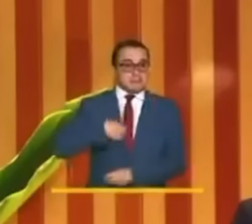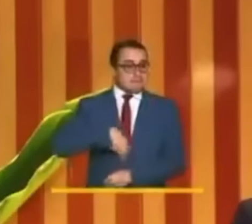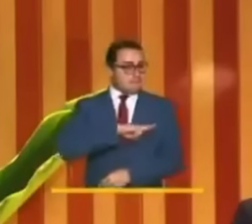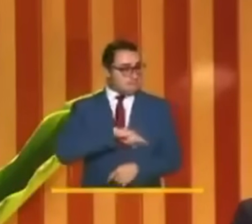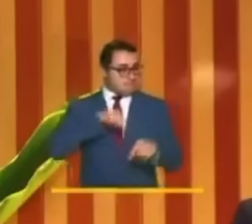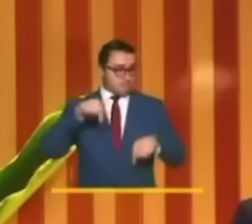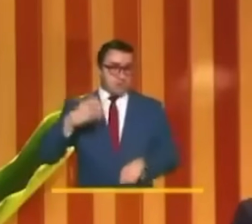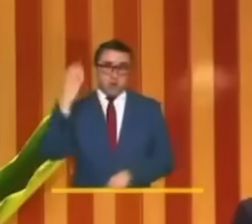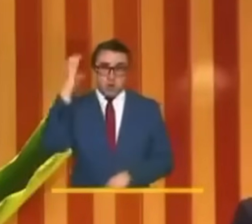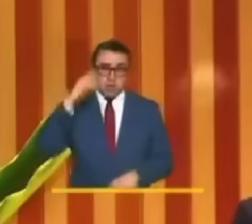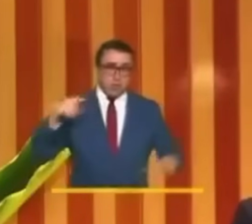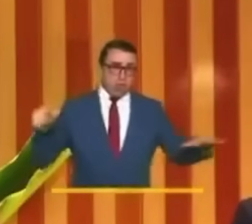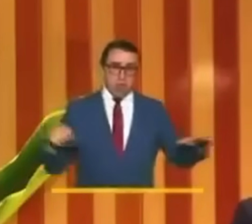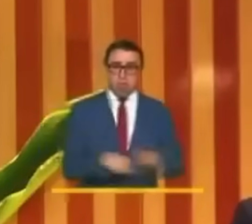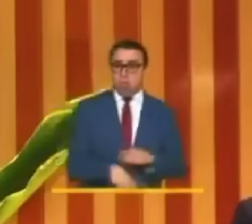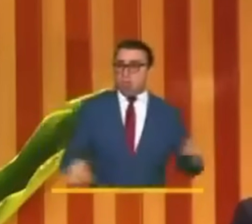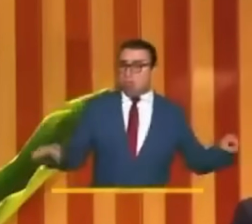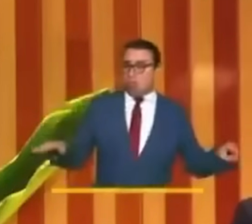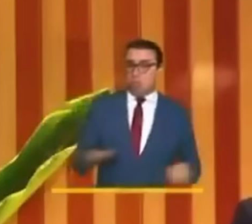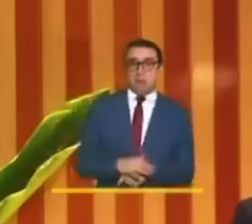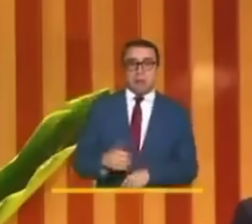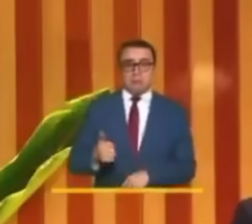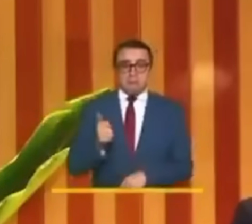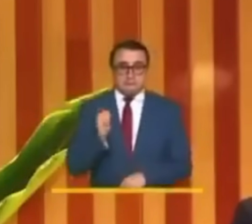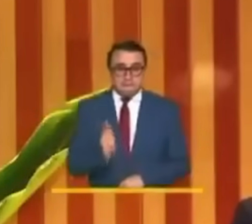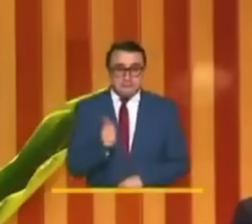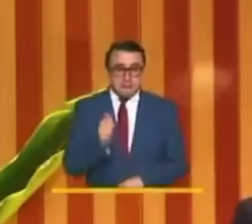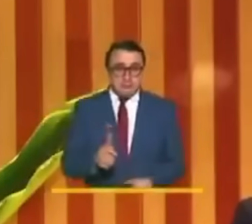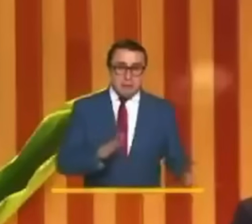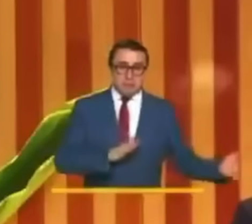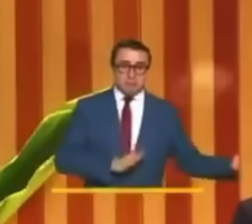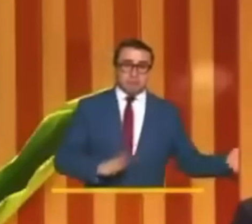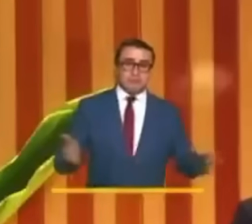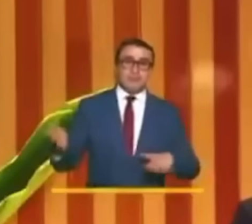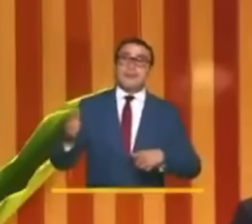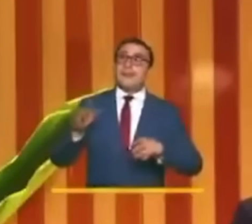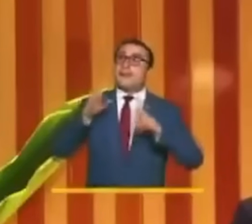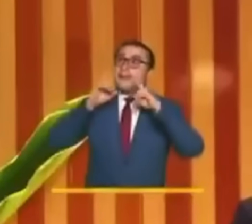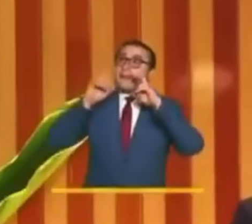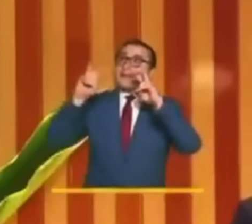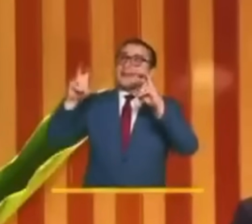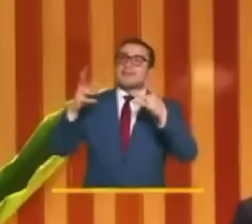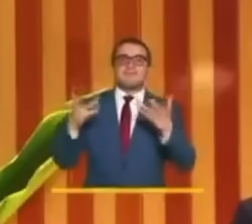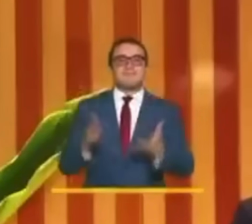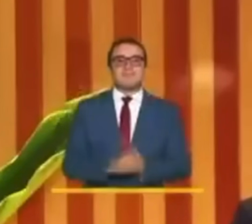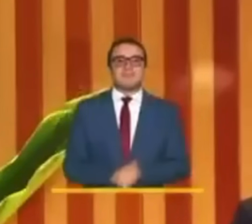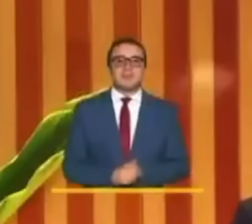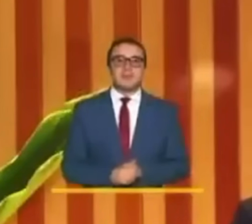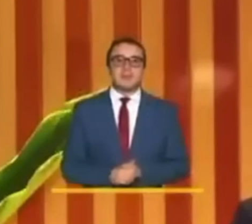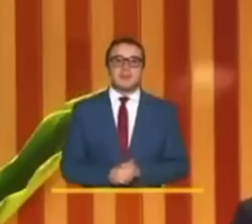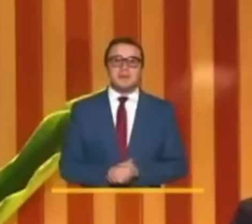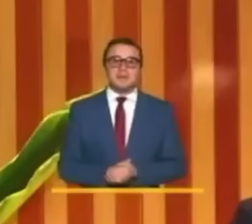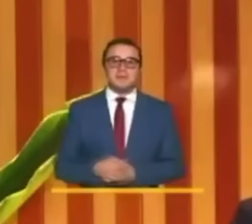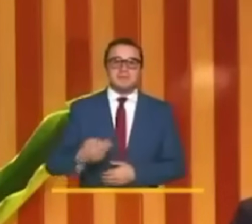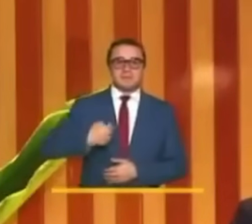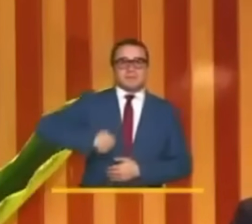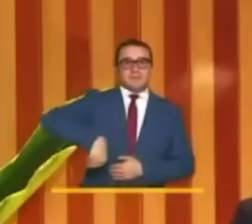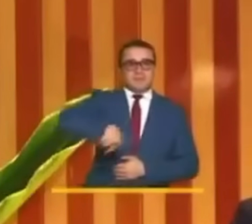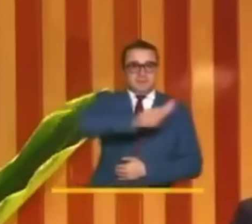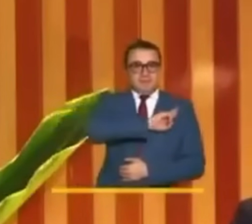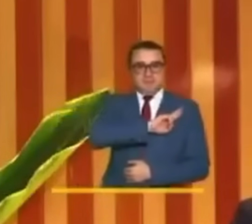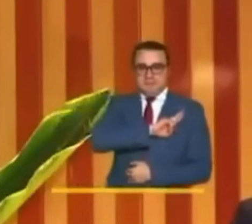mismos. Por tanto, somos etnia cósmica, decía